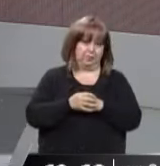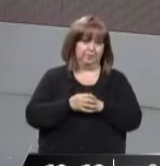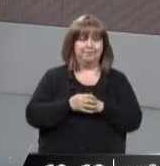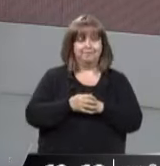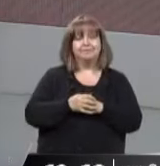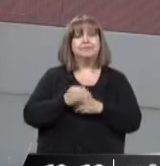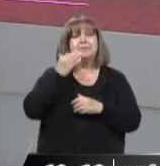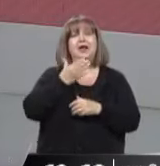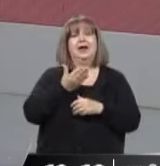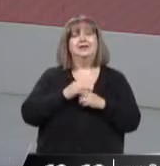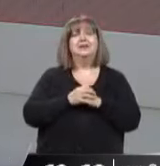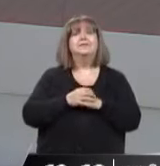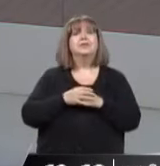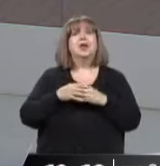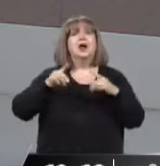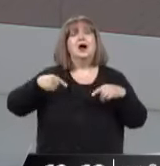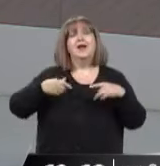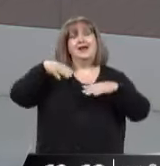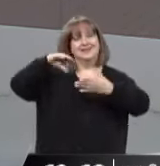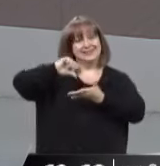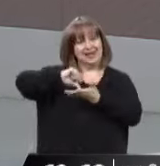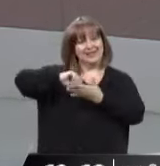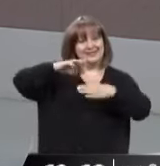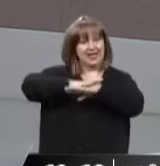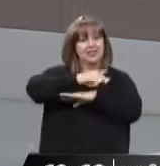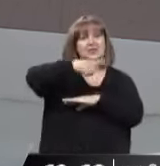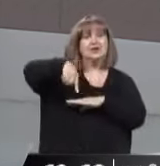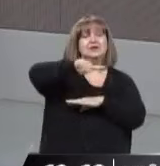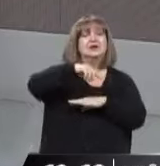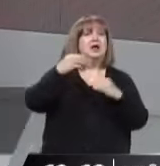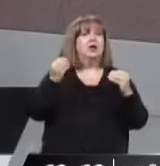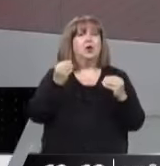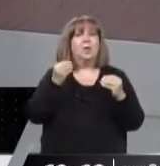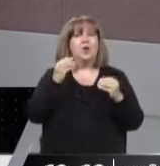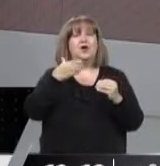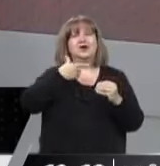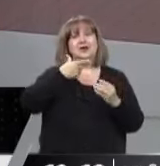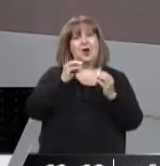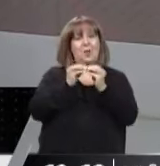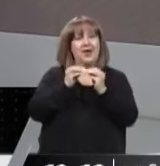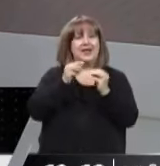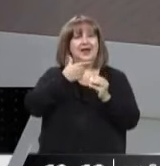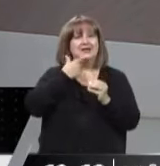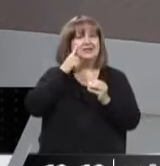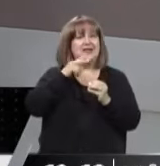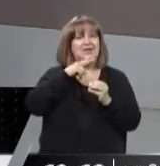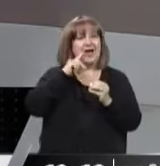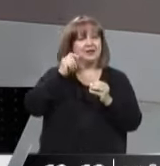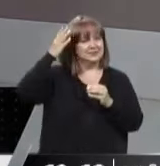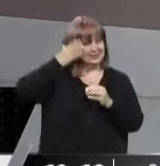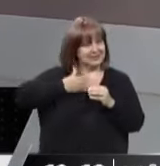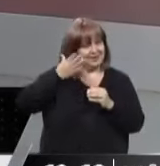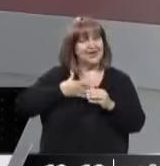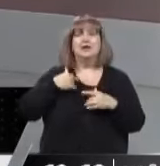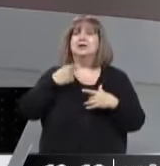Nos vamos al centro. Silvia Santos te va a contar cómo se preparan bares y cafés para el debut a las 7 de la mañana de la